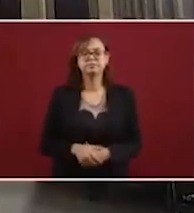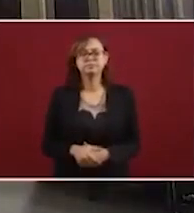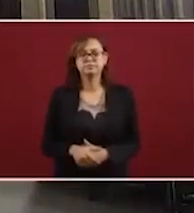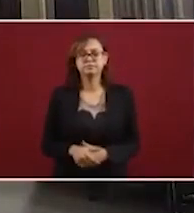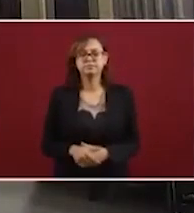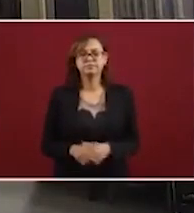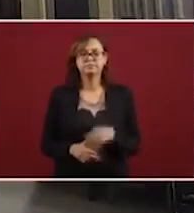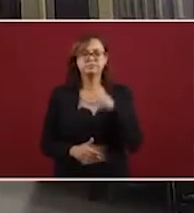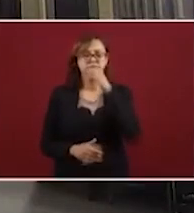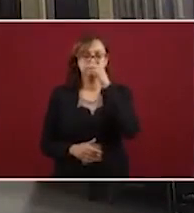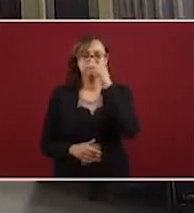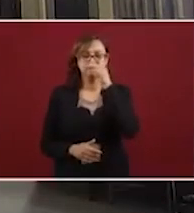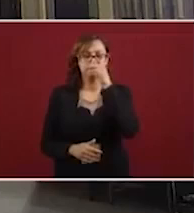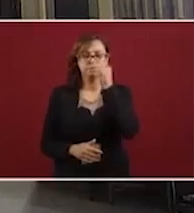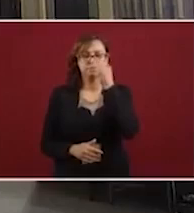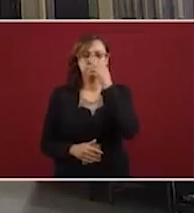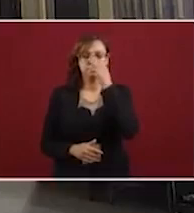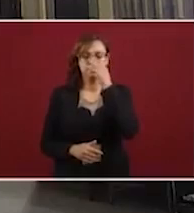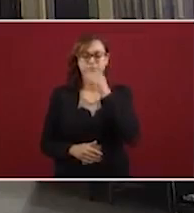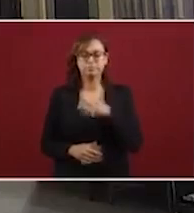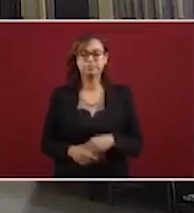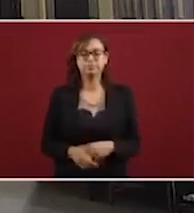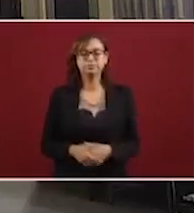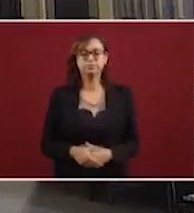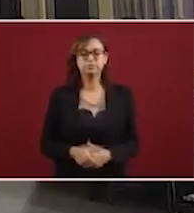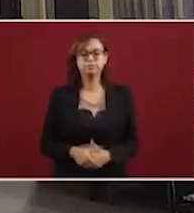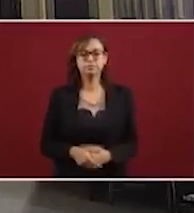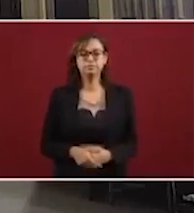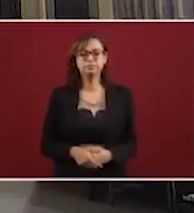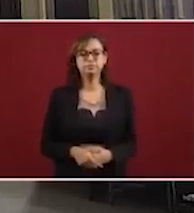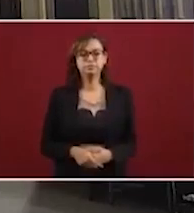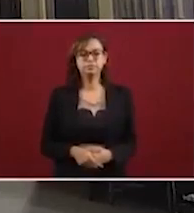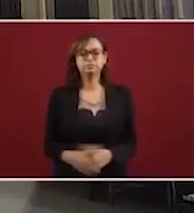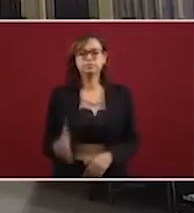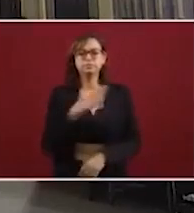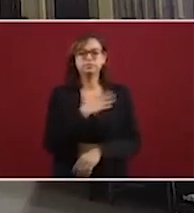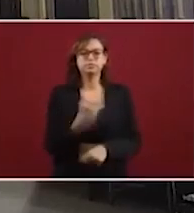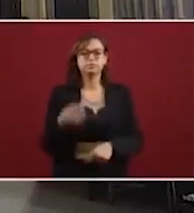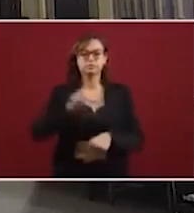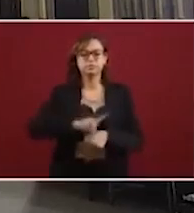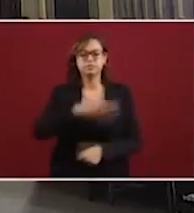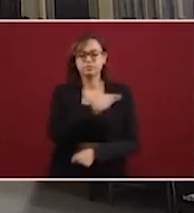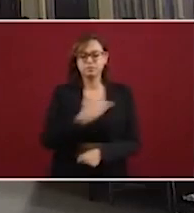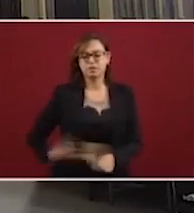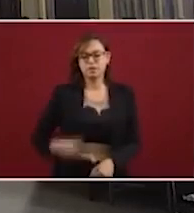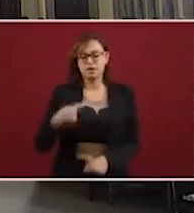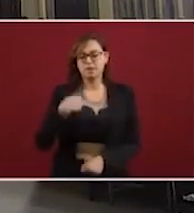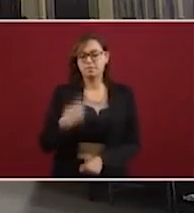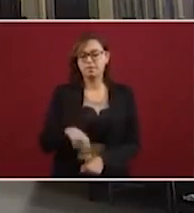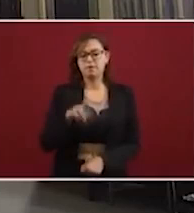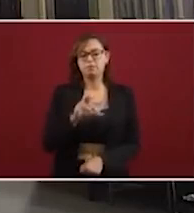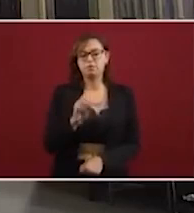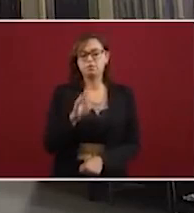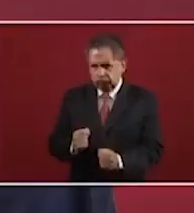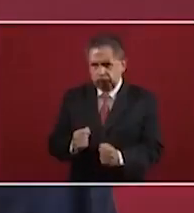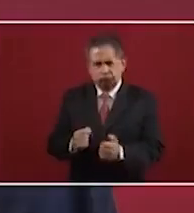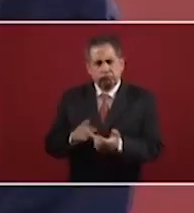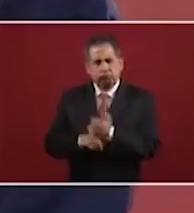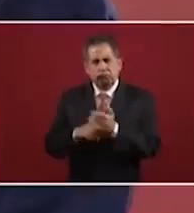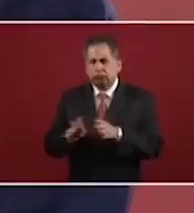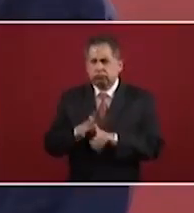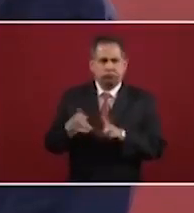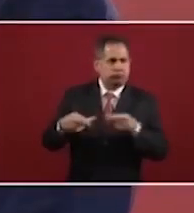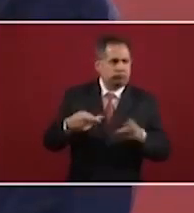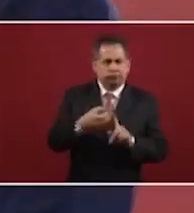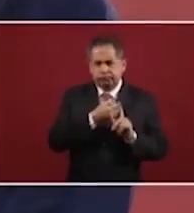que estaba en juego la tranquilidad y seguridad de nosotros lo agradezco por mi familia por los niños por los jóvenes por los